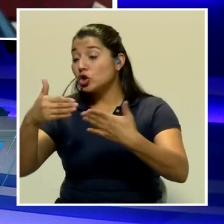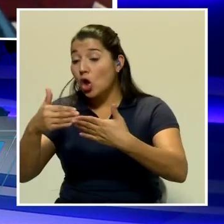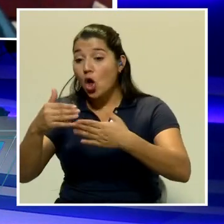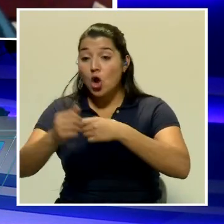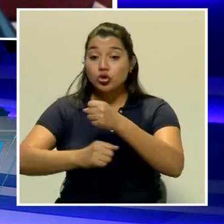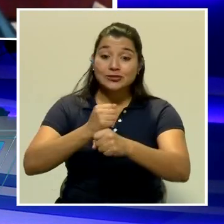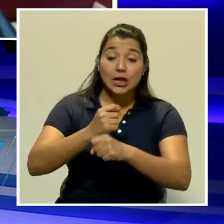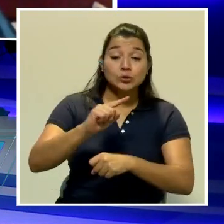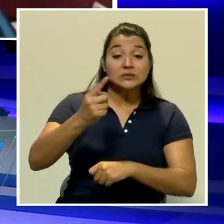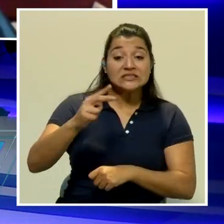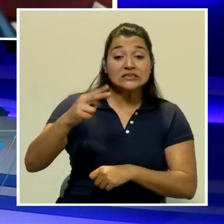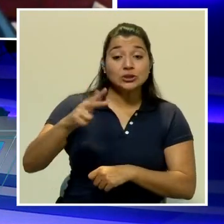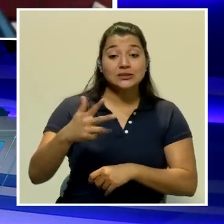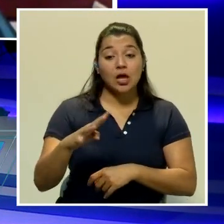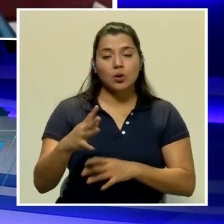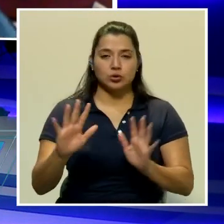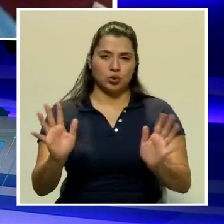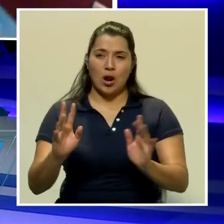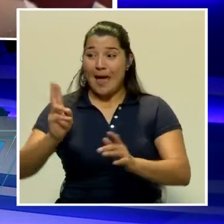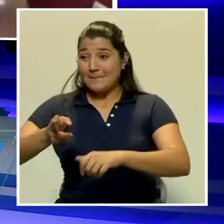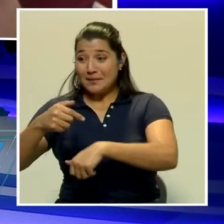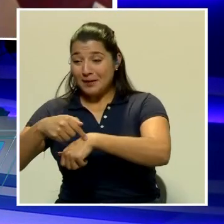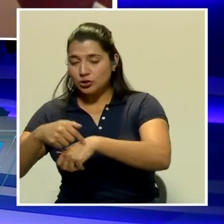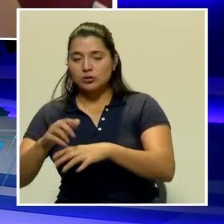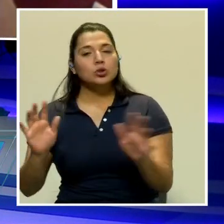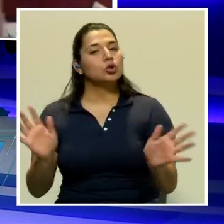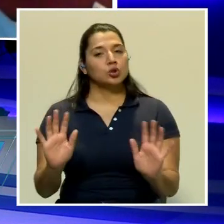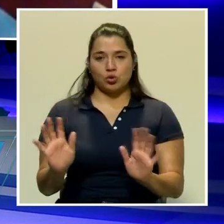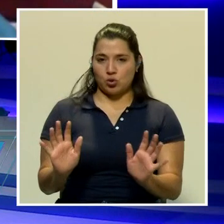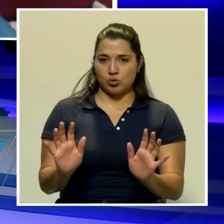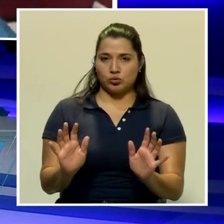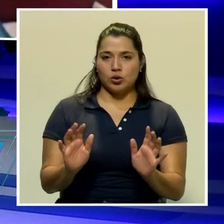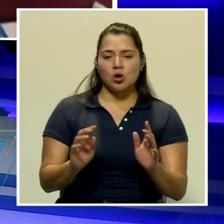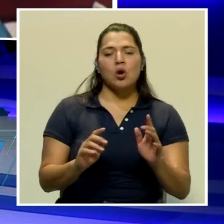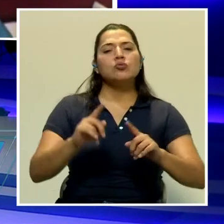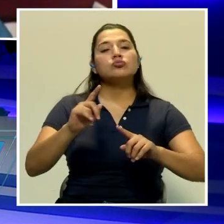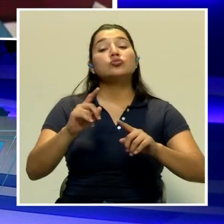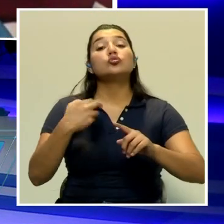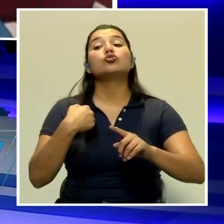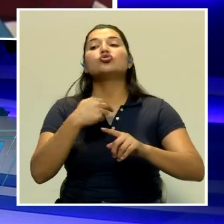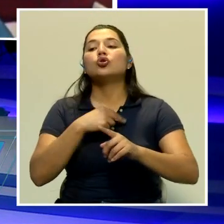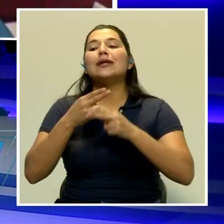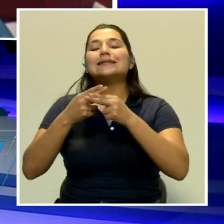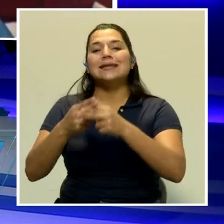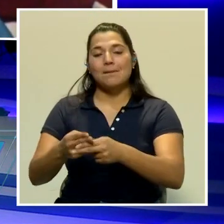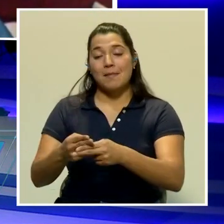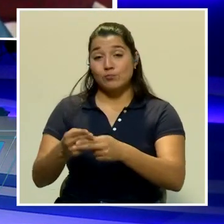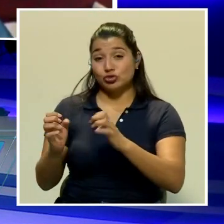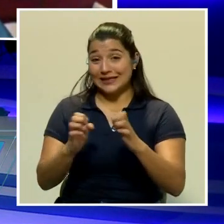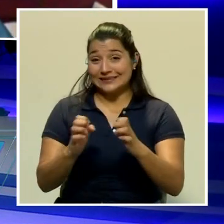teníamos. Entonces, estamos trabajando fuertemente en una estrategia que le hemos denominado Regresar,